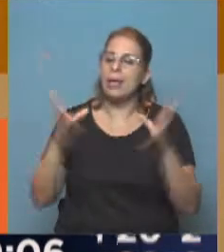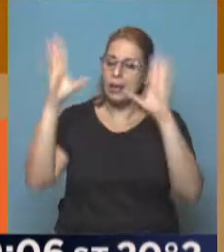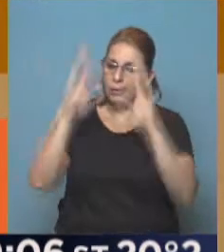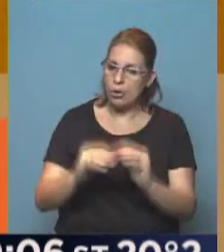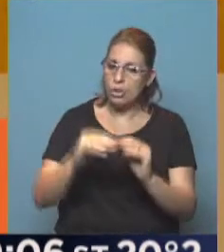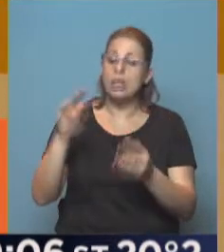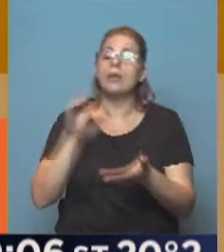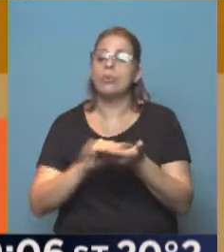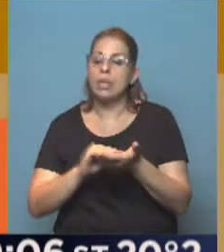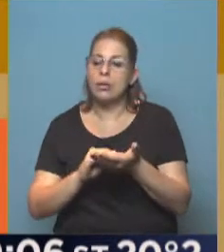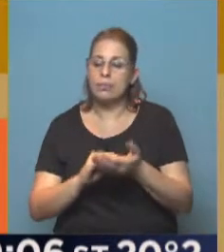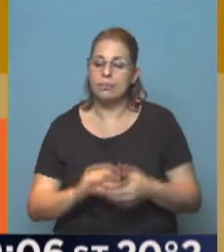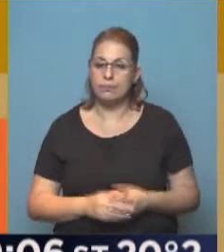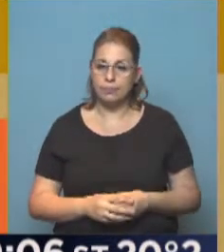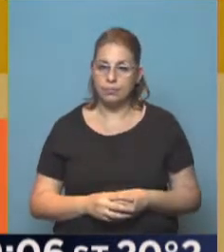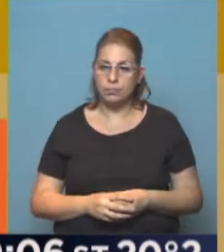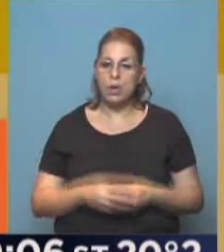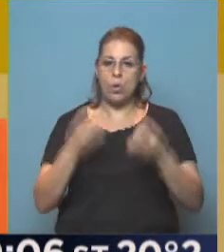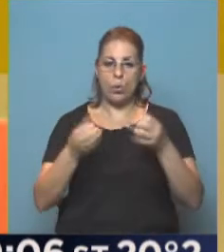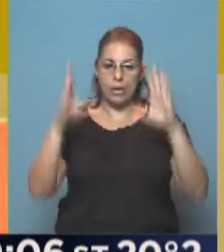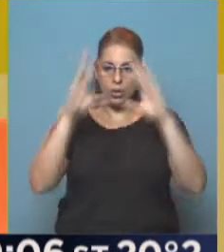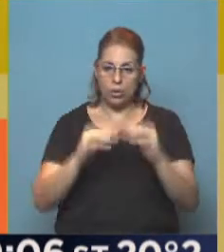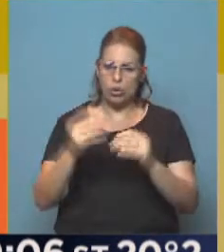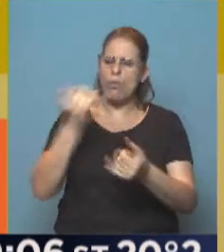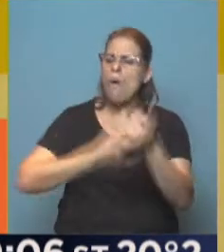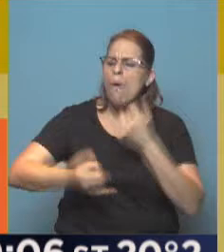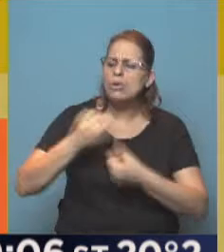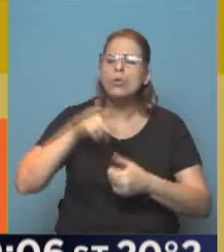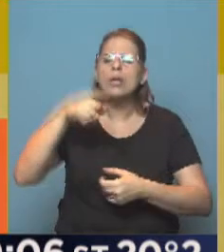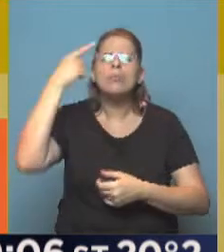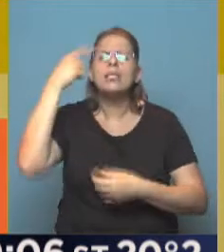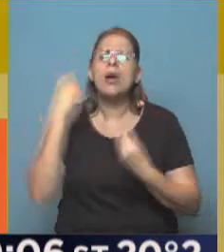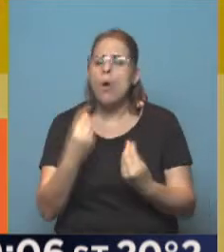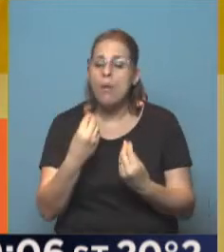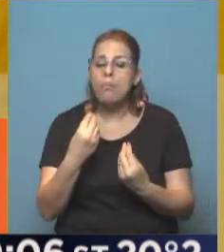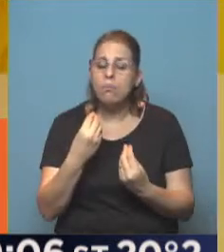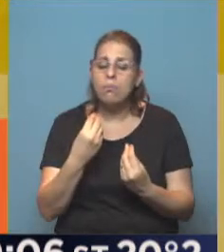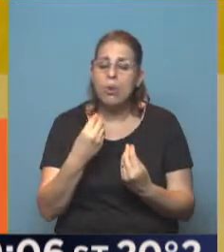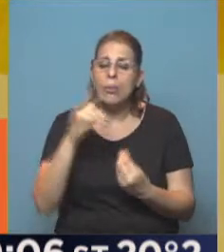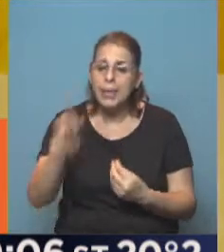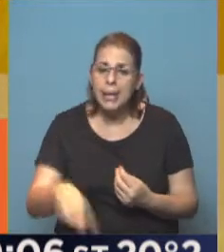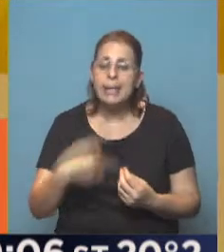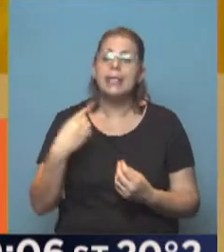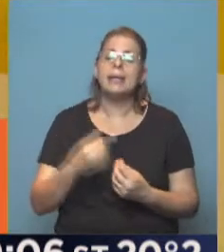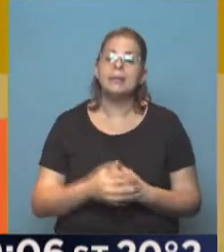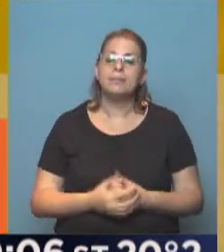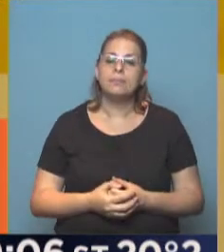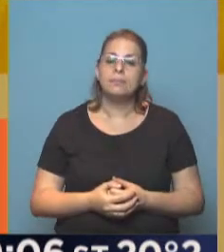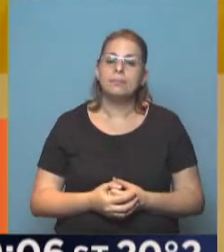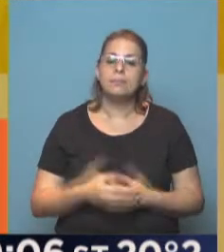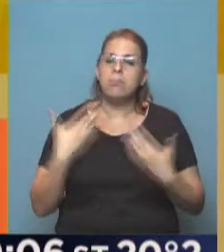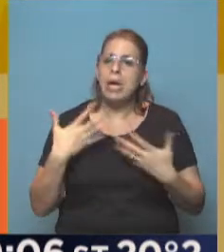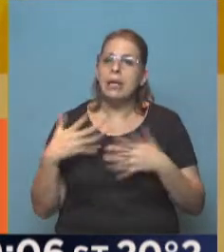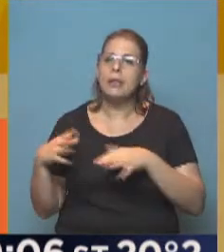noches, diputado. Buenas noches. Dígame, ¿qué cree usted que ocurrió para que se lograra